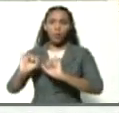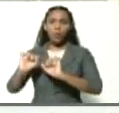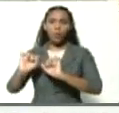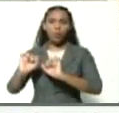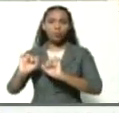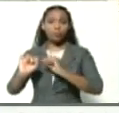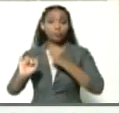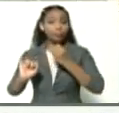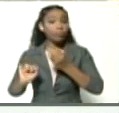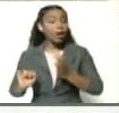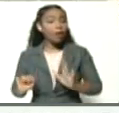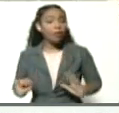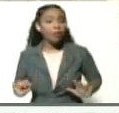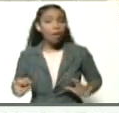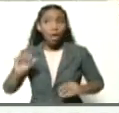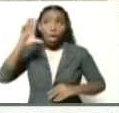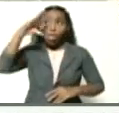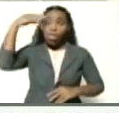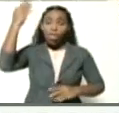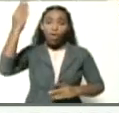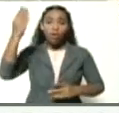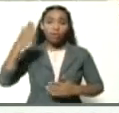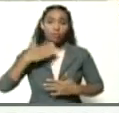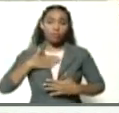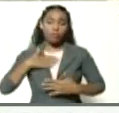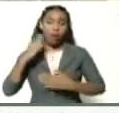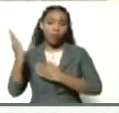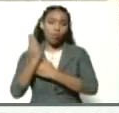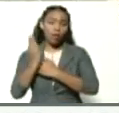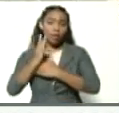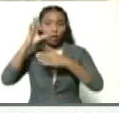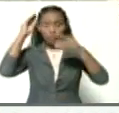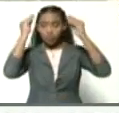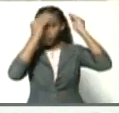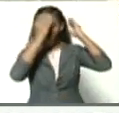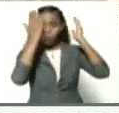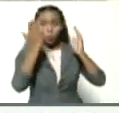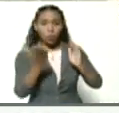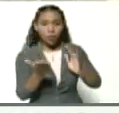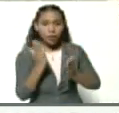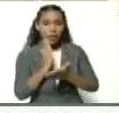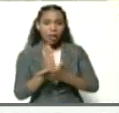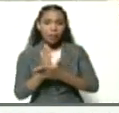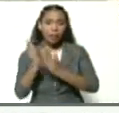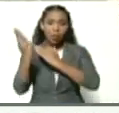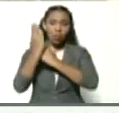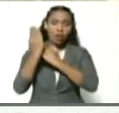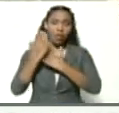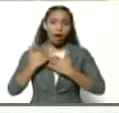Bueno, que Dios me cuide, el doctor José Gregorio Hernández siempre me cuide.